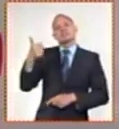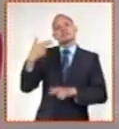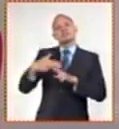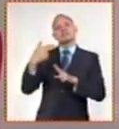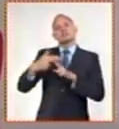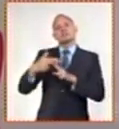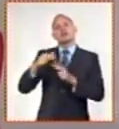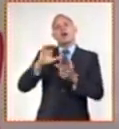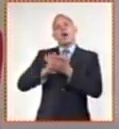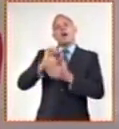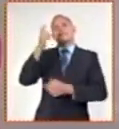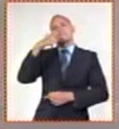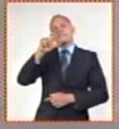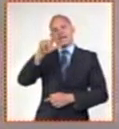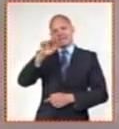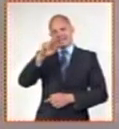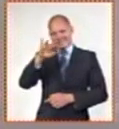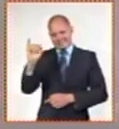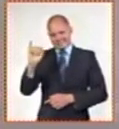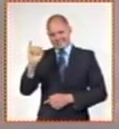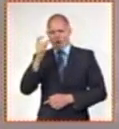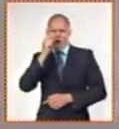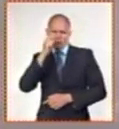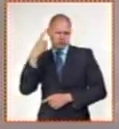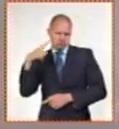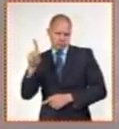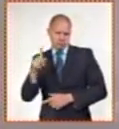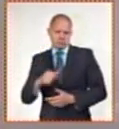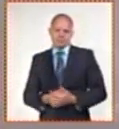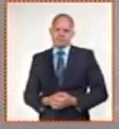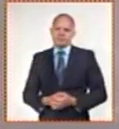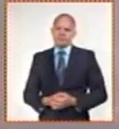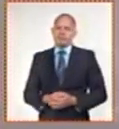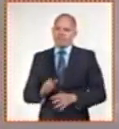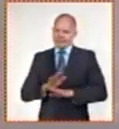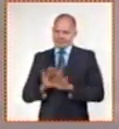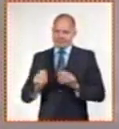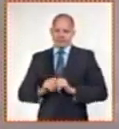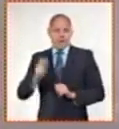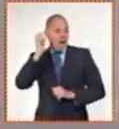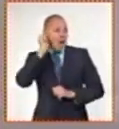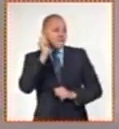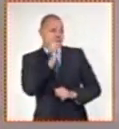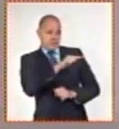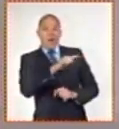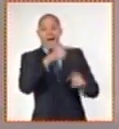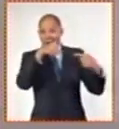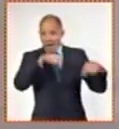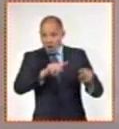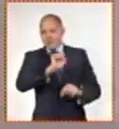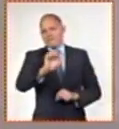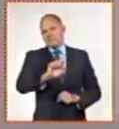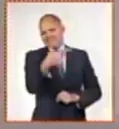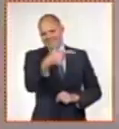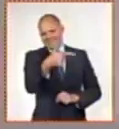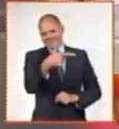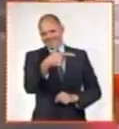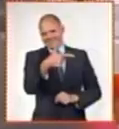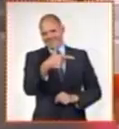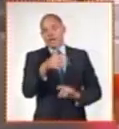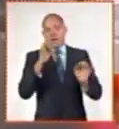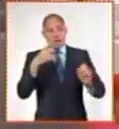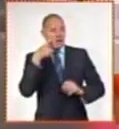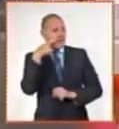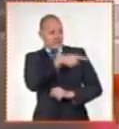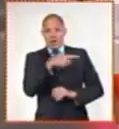quería retomar algunos elementos que ha citado la vicepresidenta Cristina Fernández en que, por cierto, se ha defendido